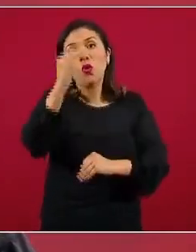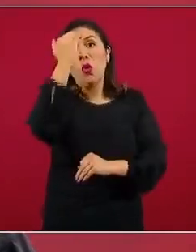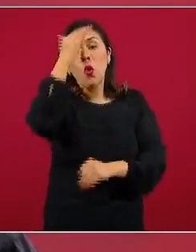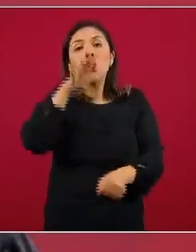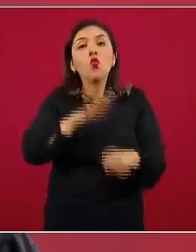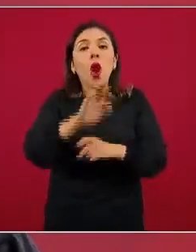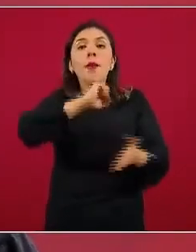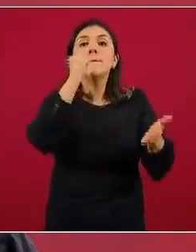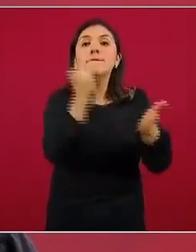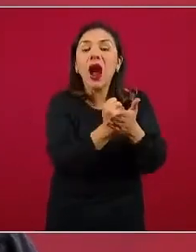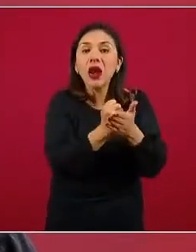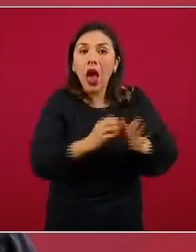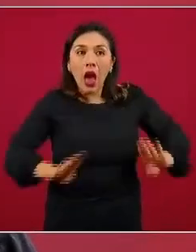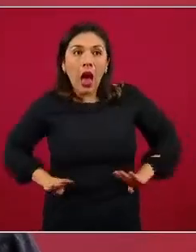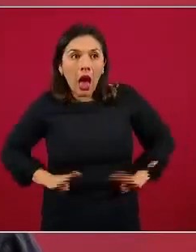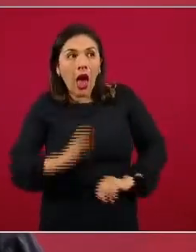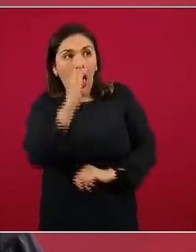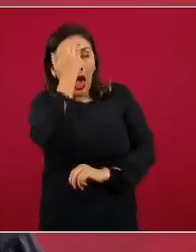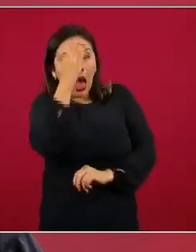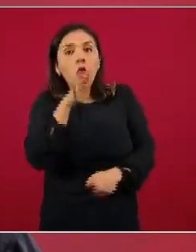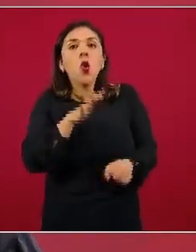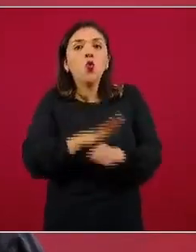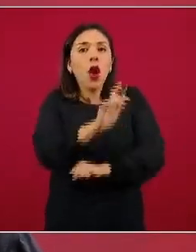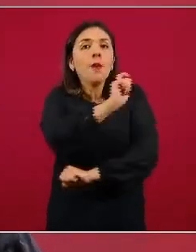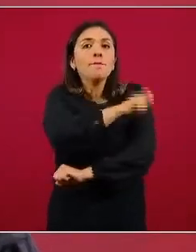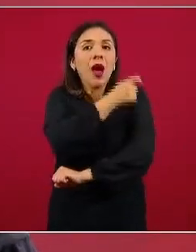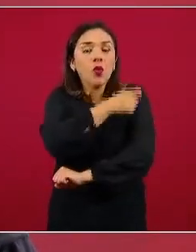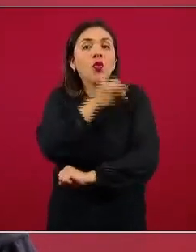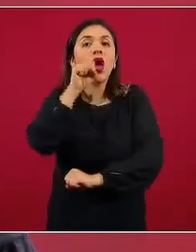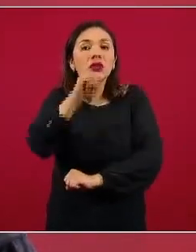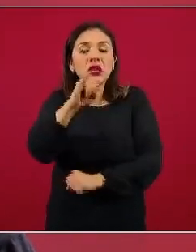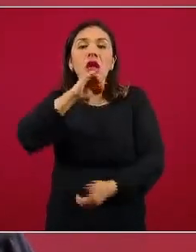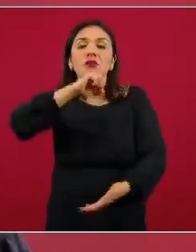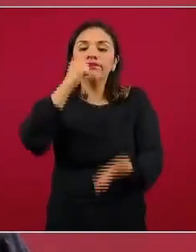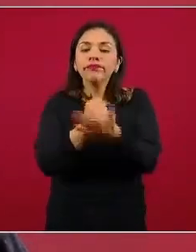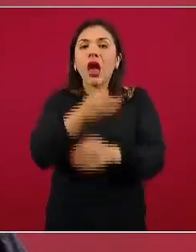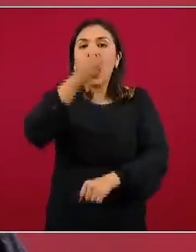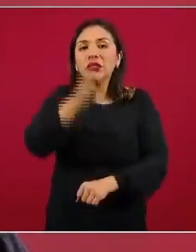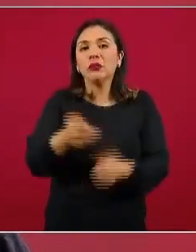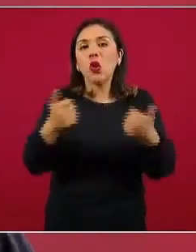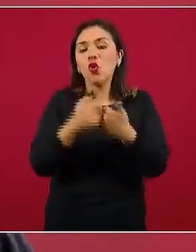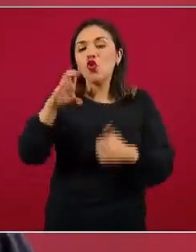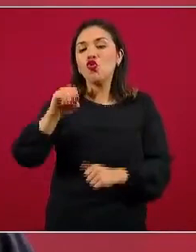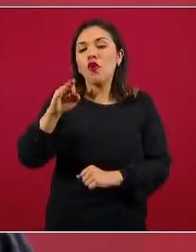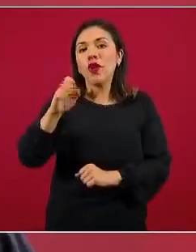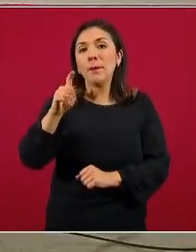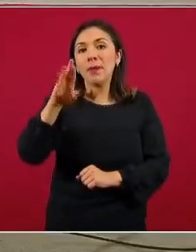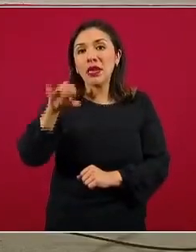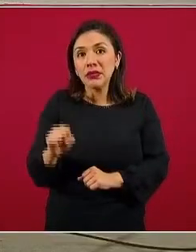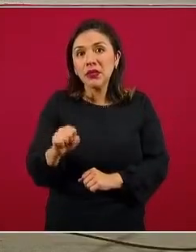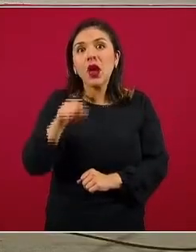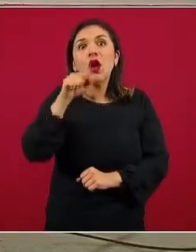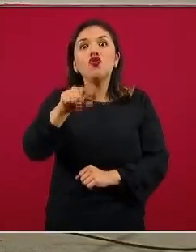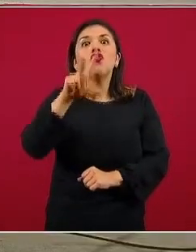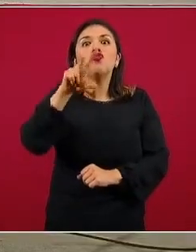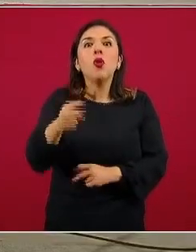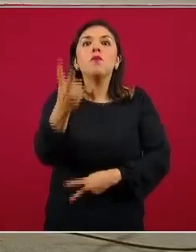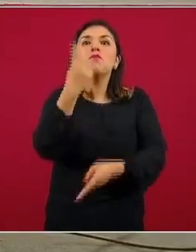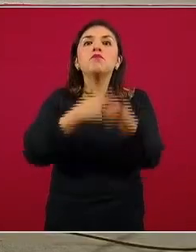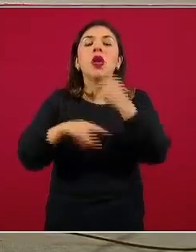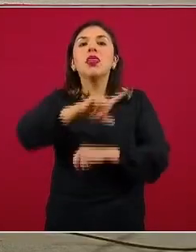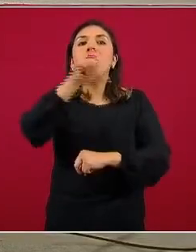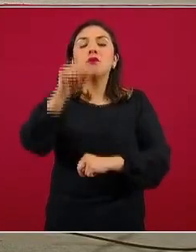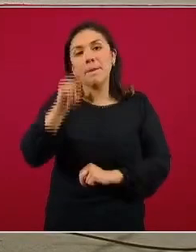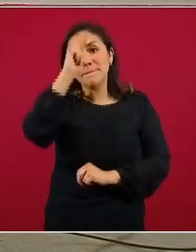marcas, conozcan en su momento cuál es la vacuna autorizada por COFEPRIS para tales efectos y que pues no se vaya a generar